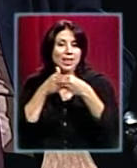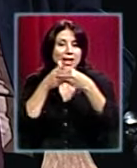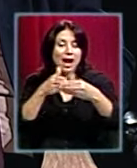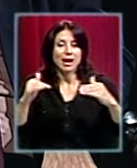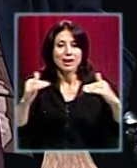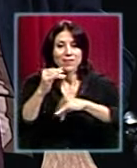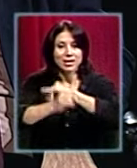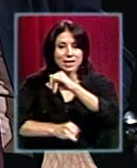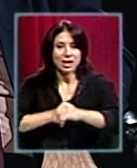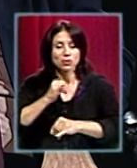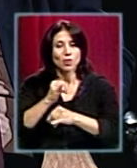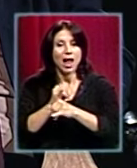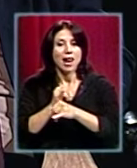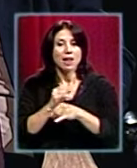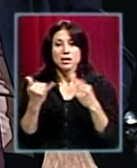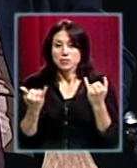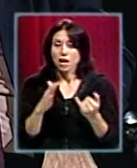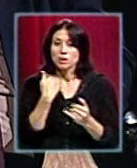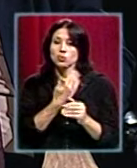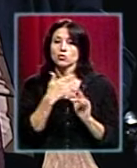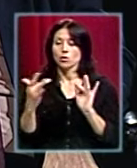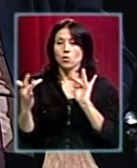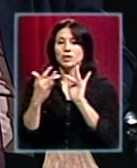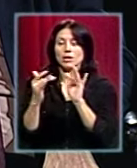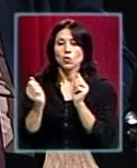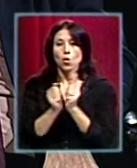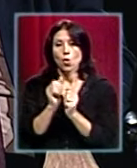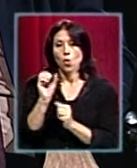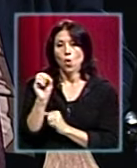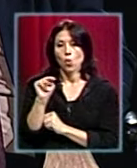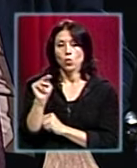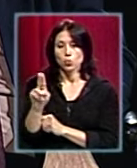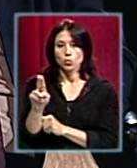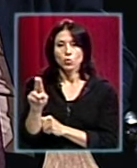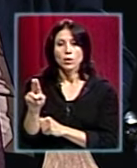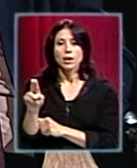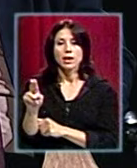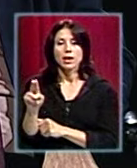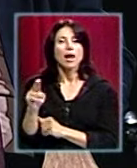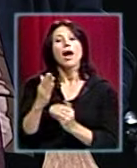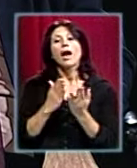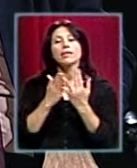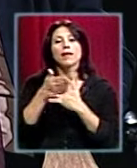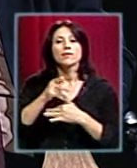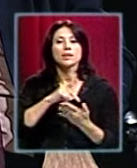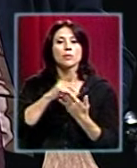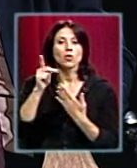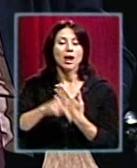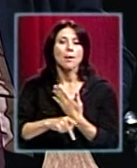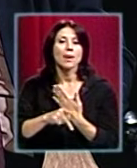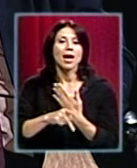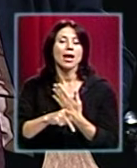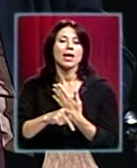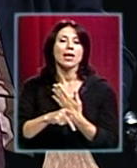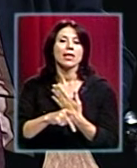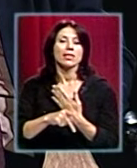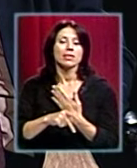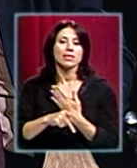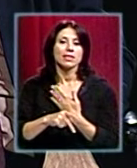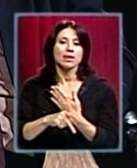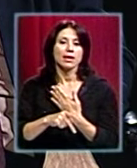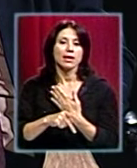estamos en contacto con Naciones Unidas a través del programa de Naciones Unidas,